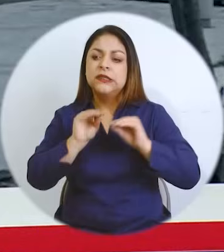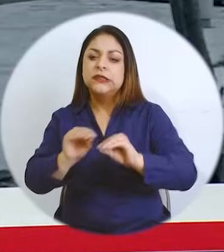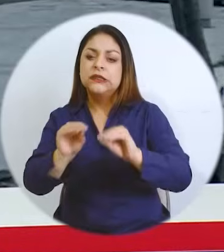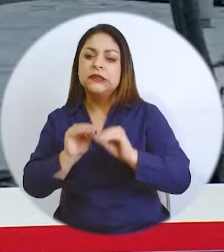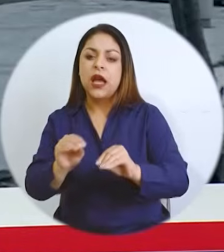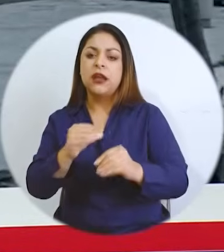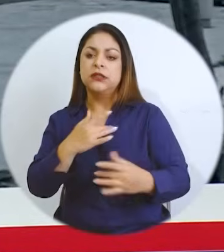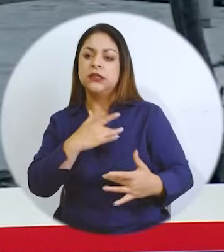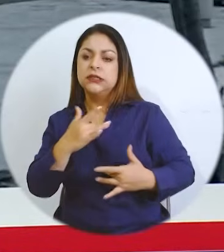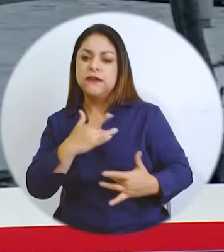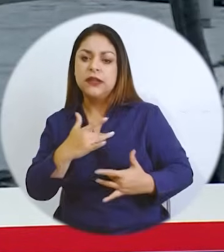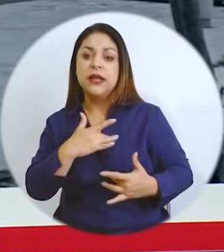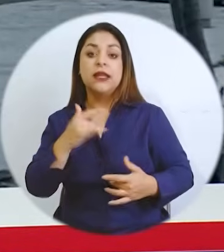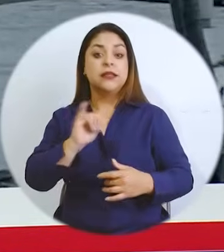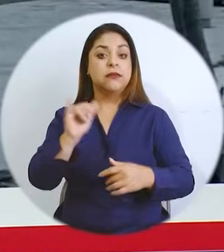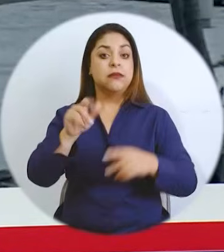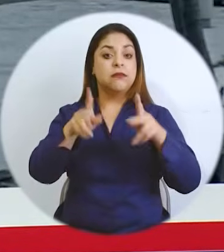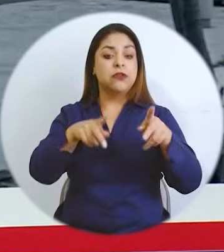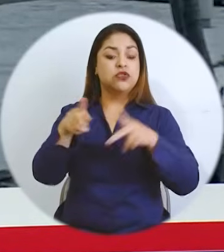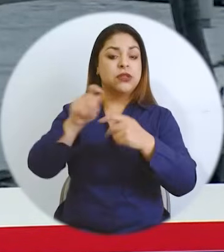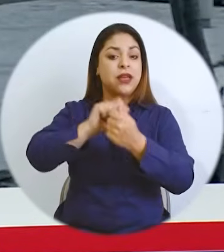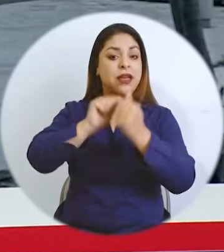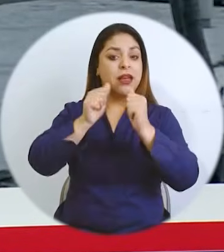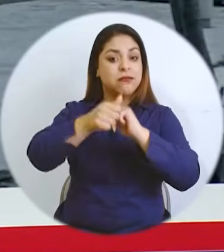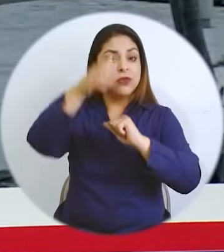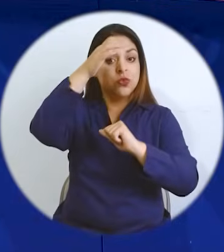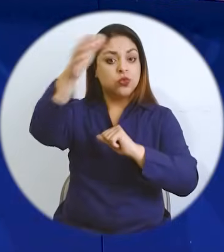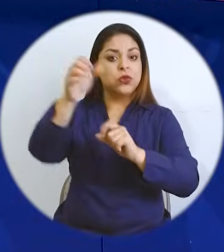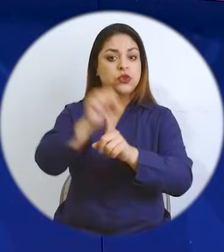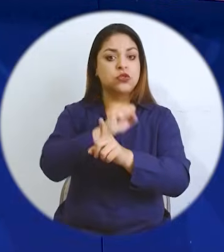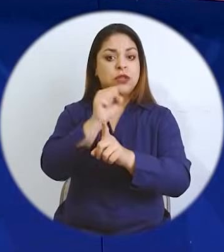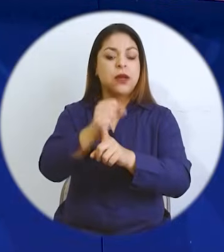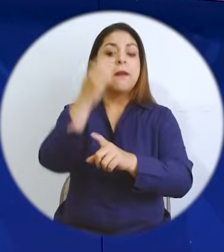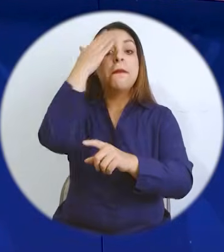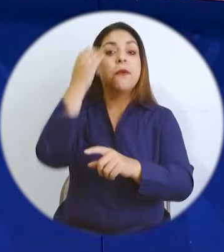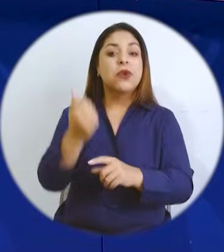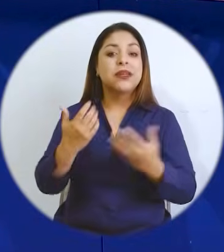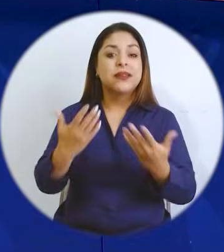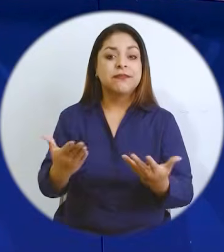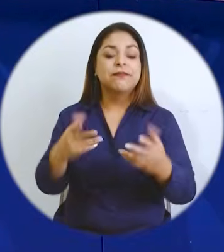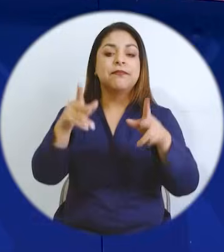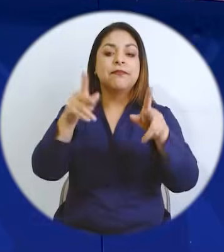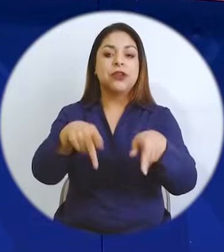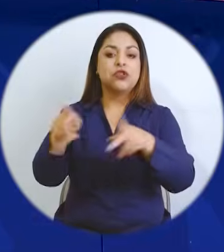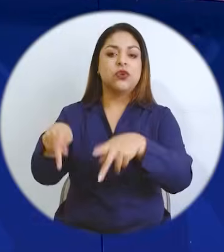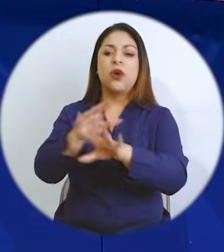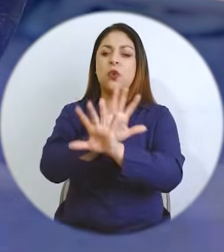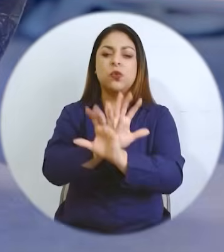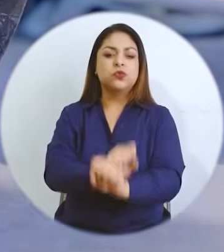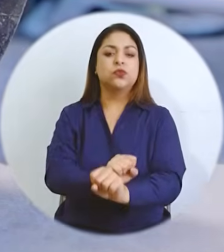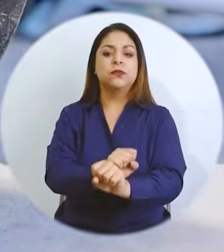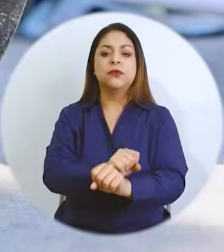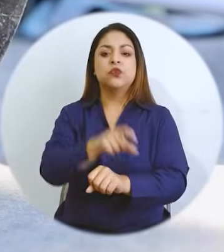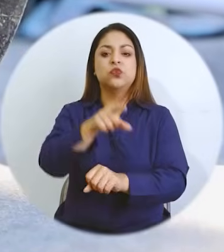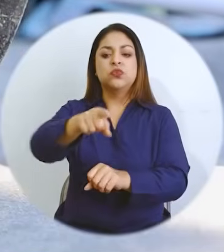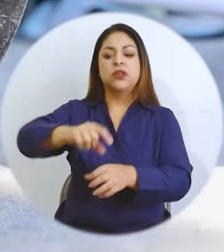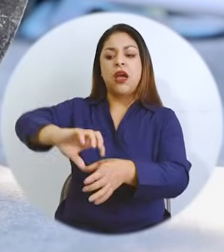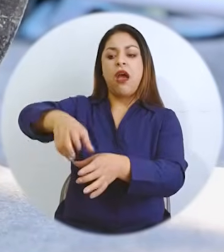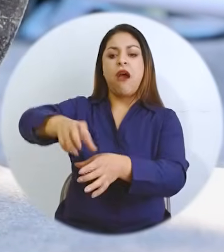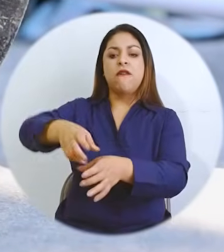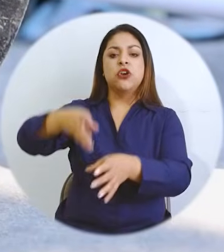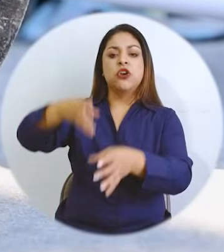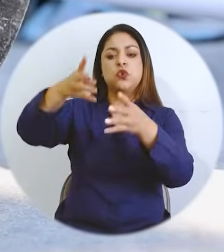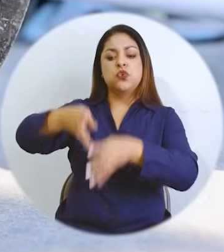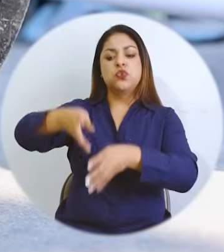sensibilización, incluso cambio de la cultura ambiental de nuestra sociedad, porque las personas estamos acostumbradas a que abrimos el tubo de la